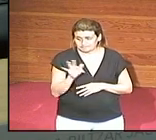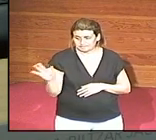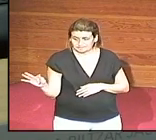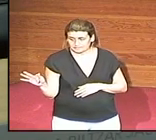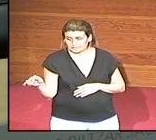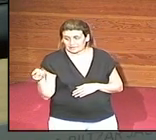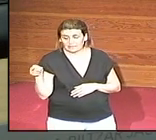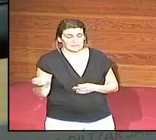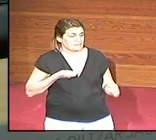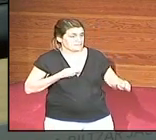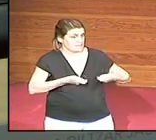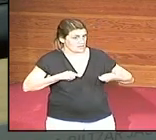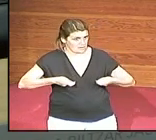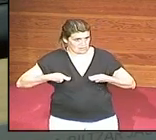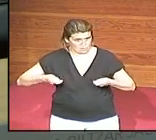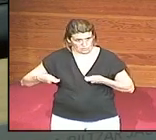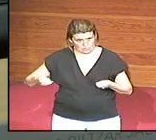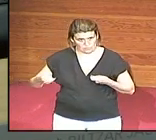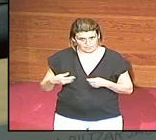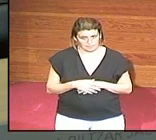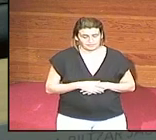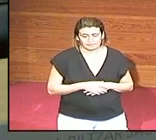Esto es un mercado en Donetsk.